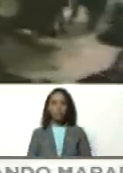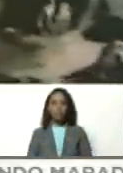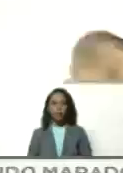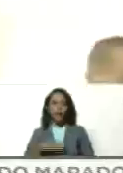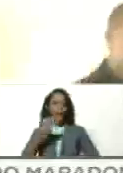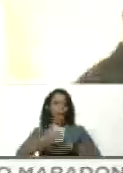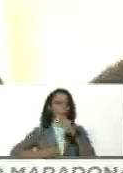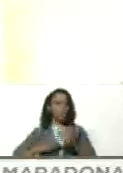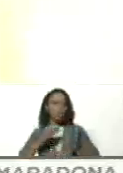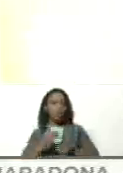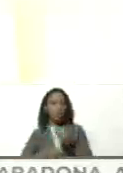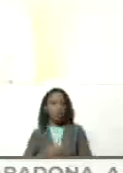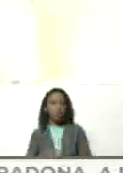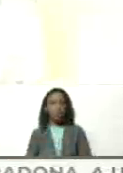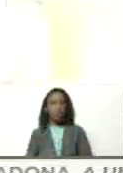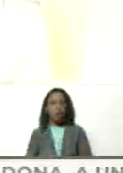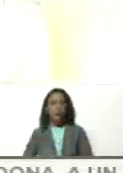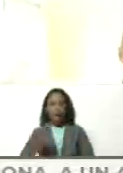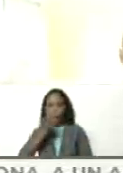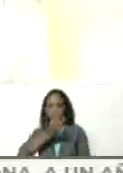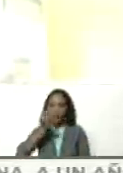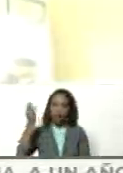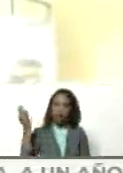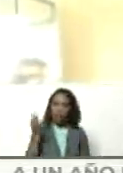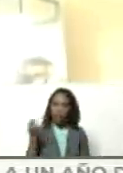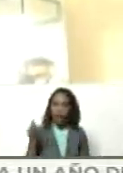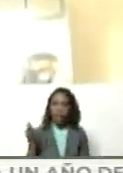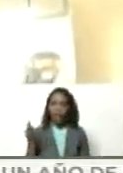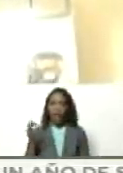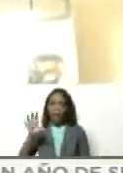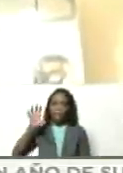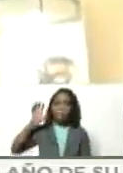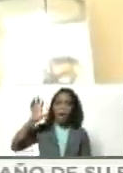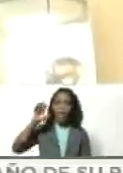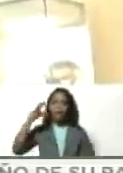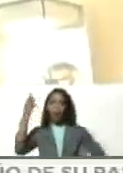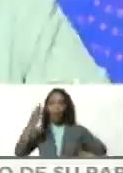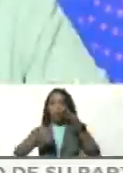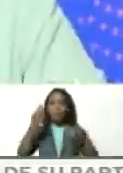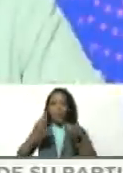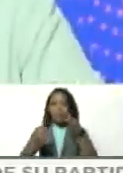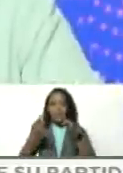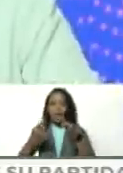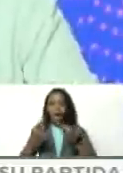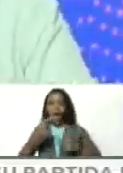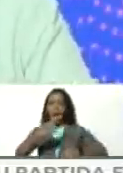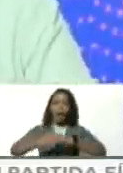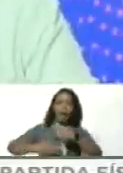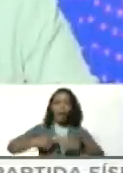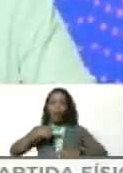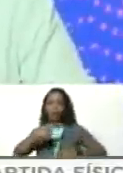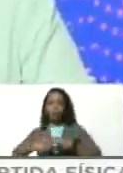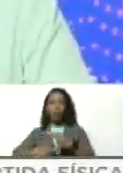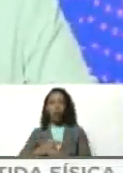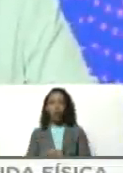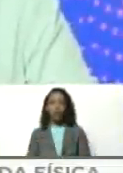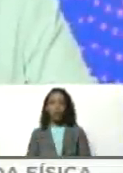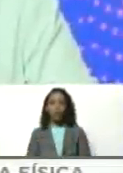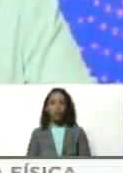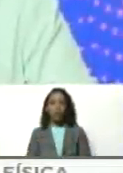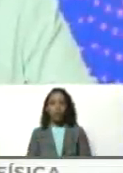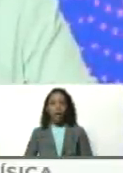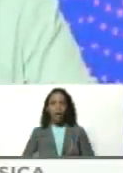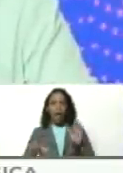Dedicados a la verdad, a la patria, a la justicia, a la revolución.